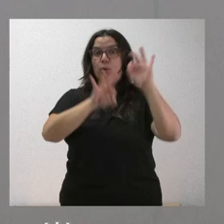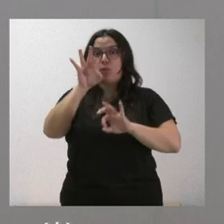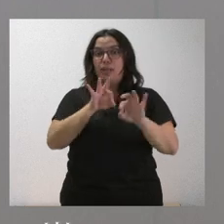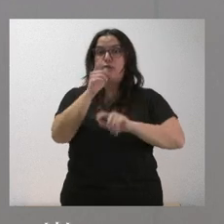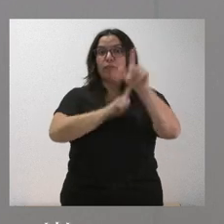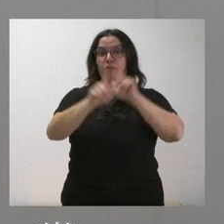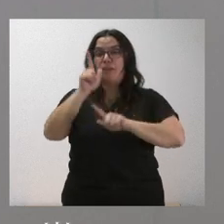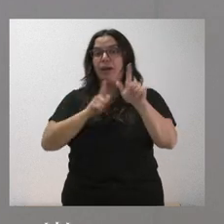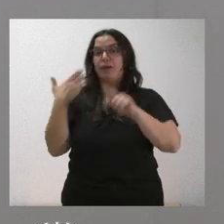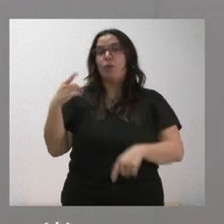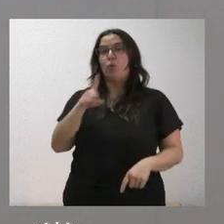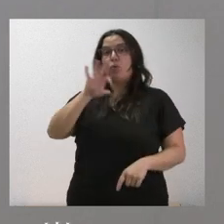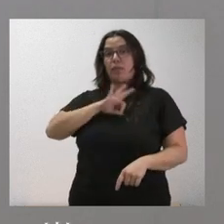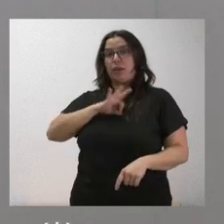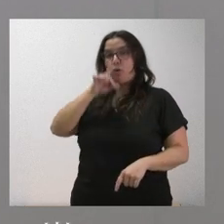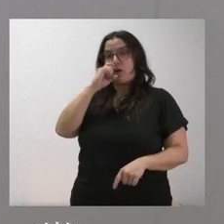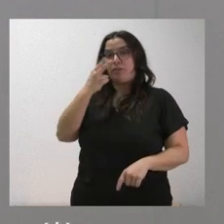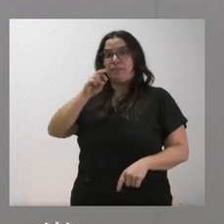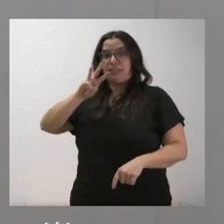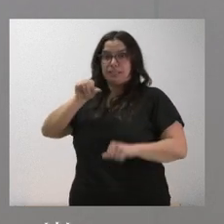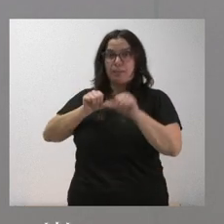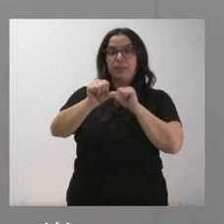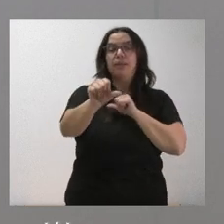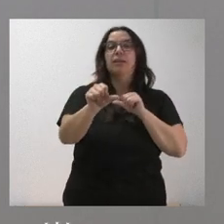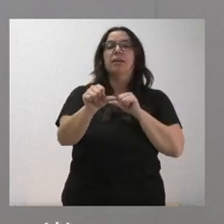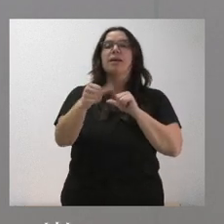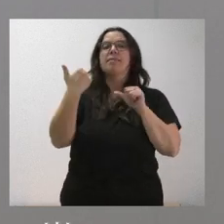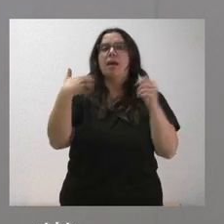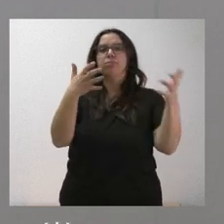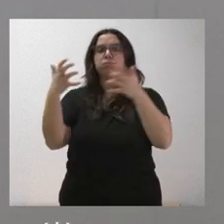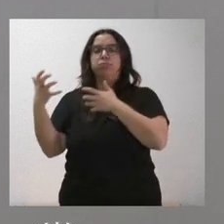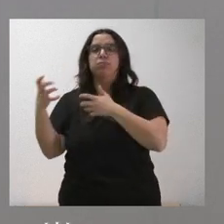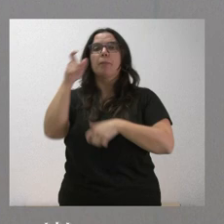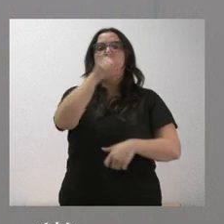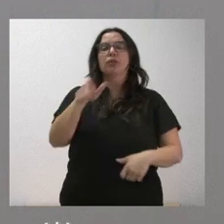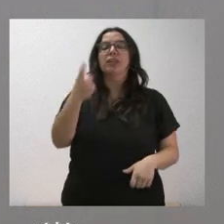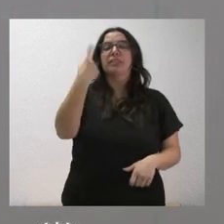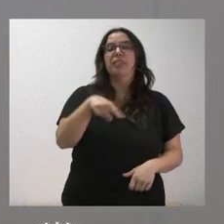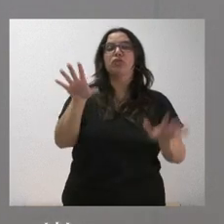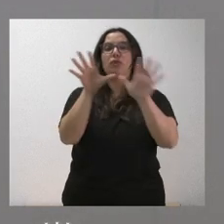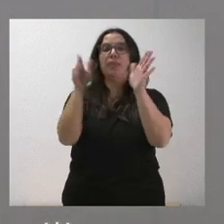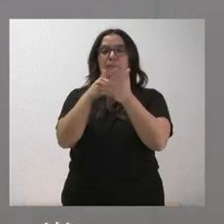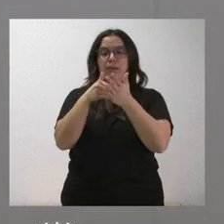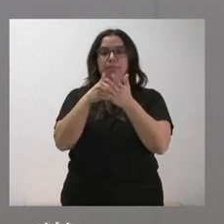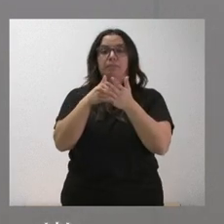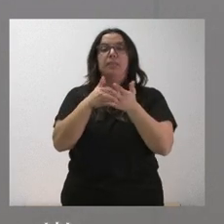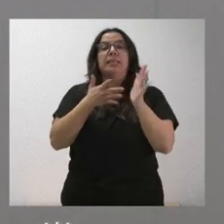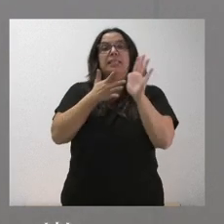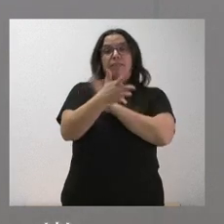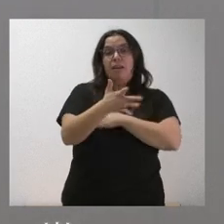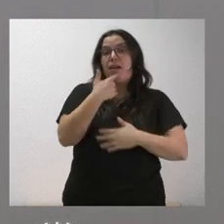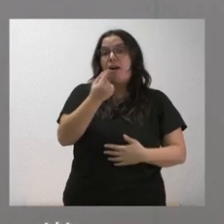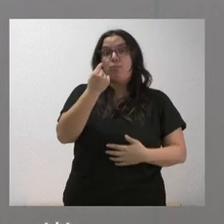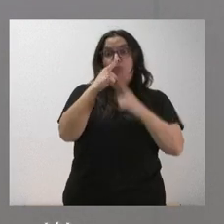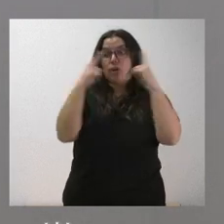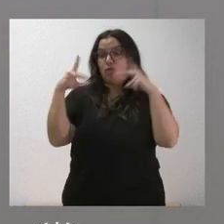vigor desde el 1 de enero de este año 202 tres ya se han beneficiado 110.000 usuarios por tanto a punto de finalizar el